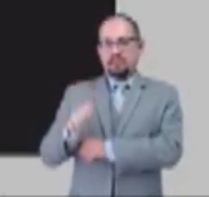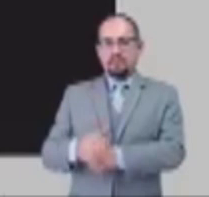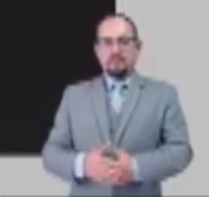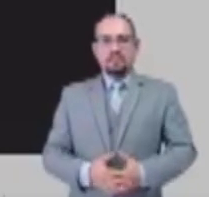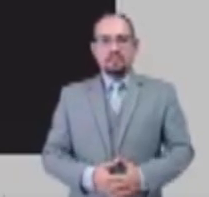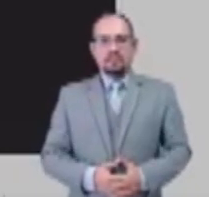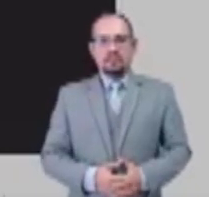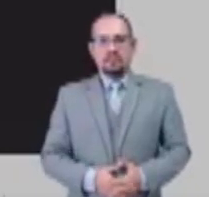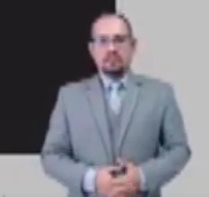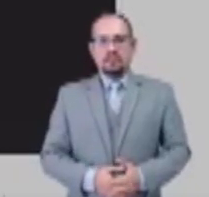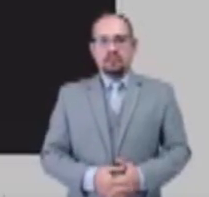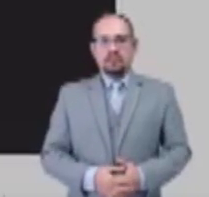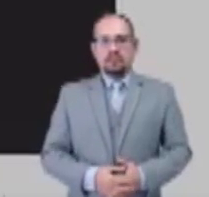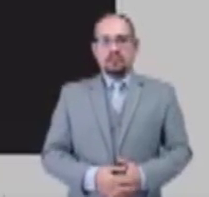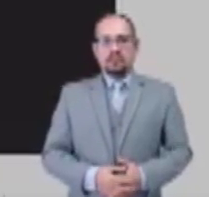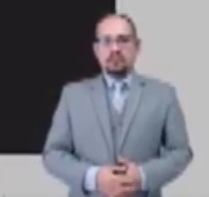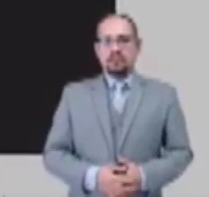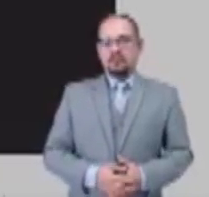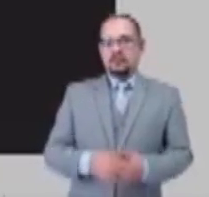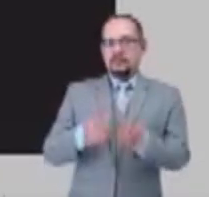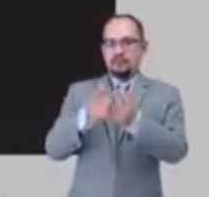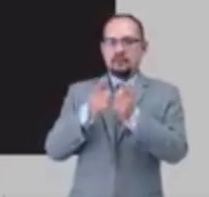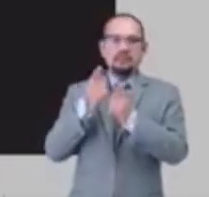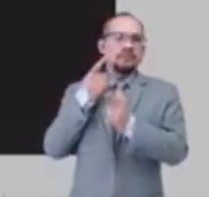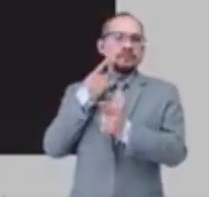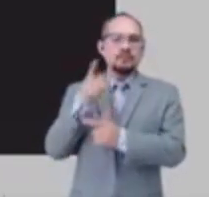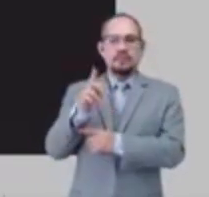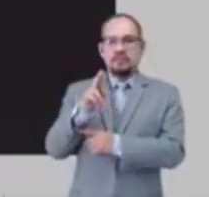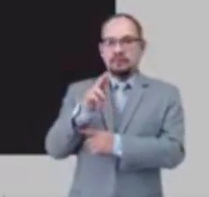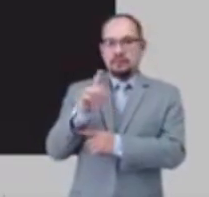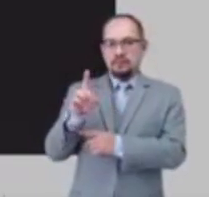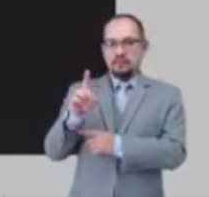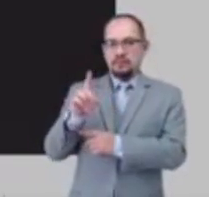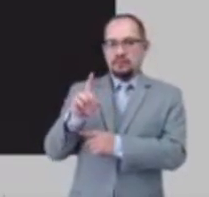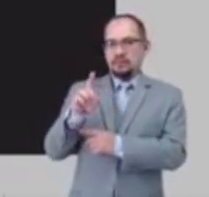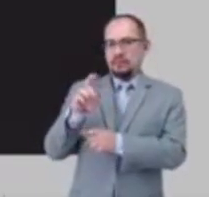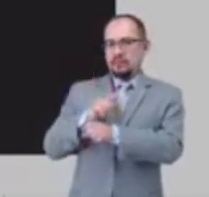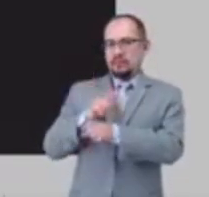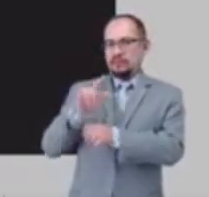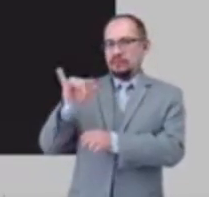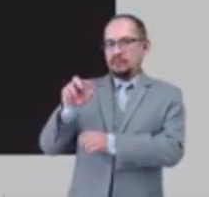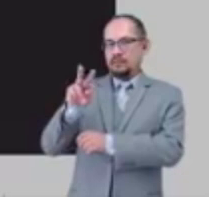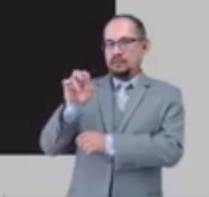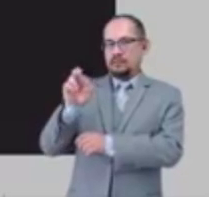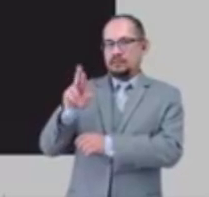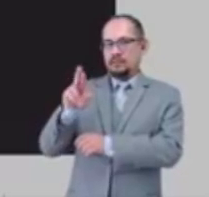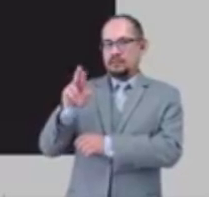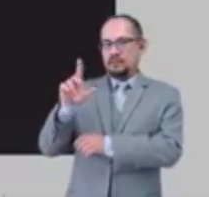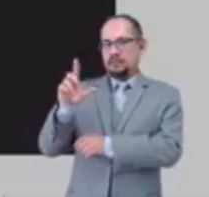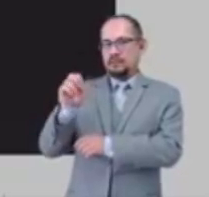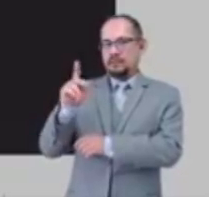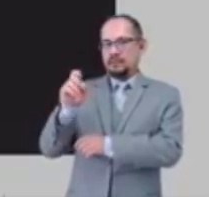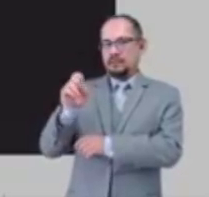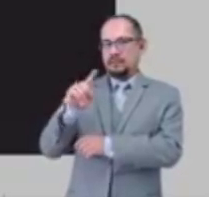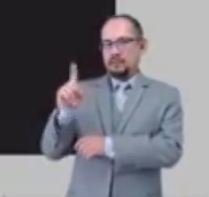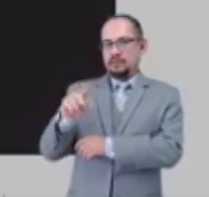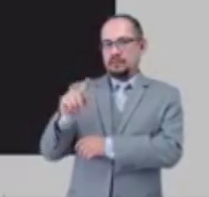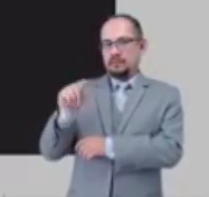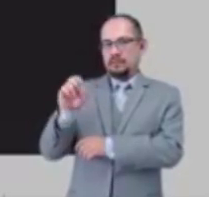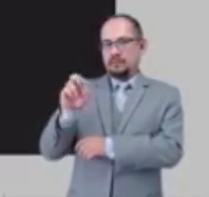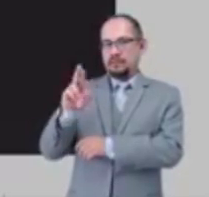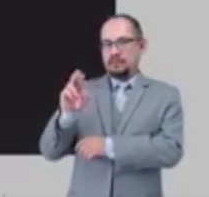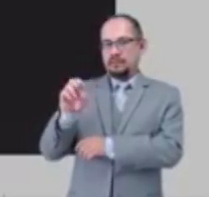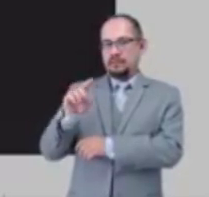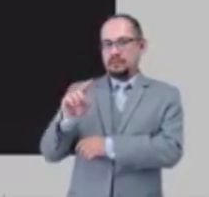muestreo de salida y conteos rápidos no institucionales establecido el centro del reglamento de elecciones del